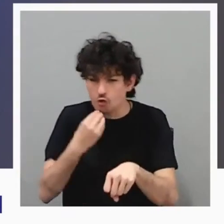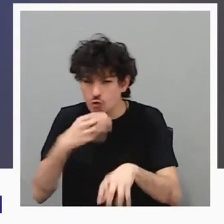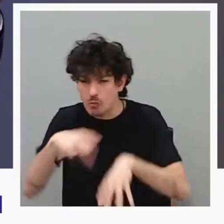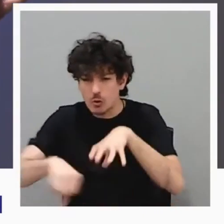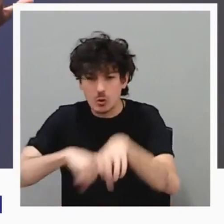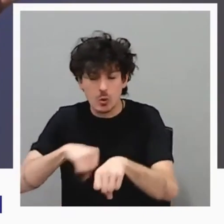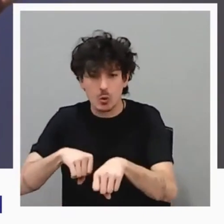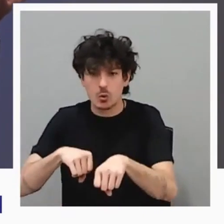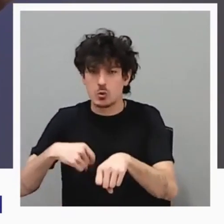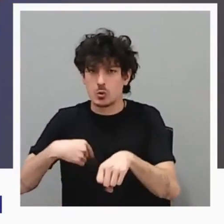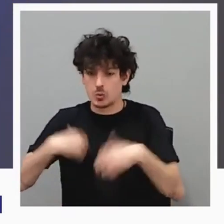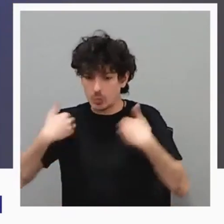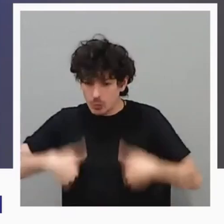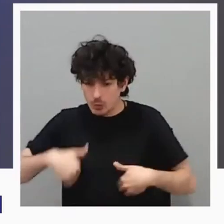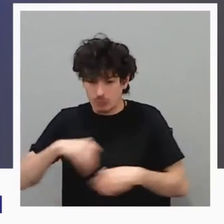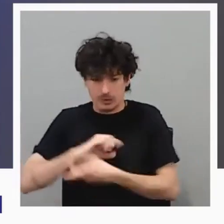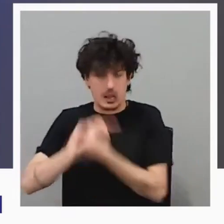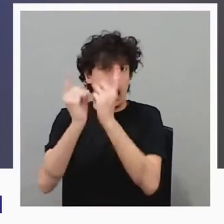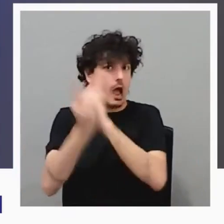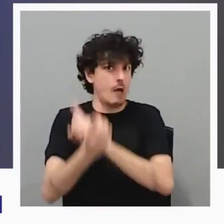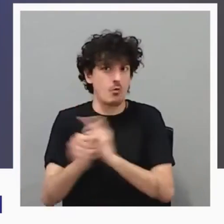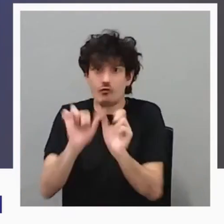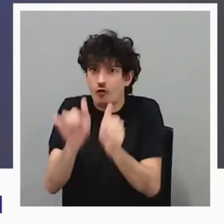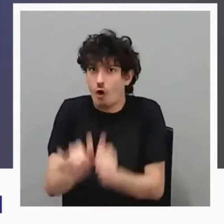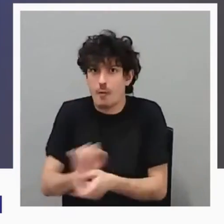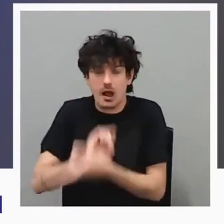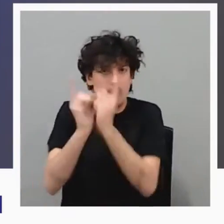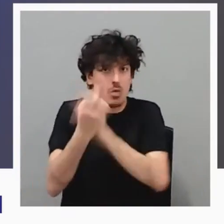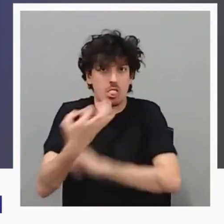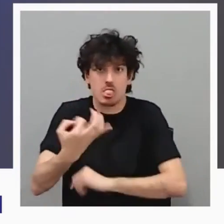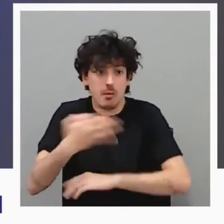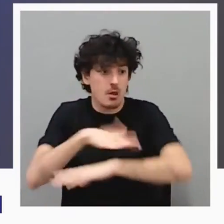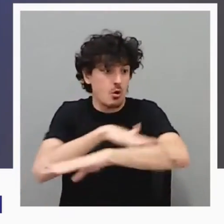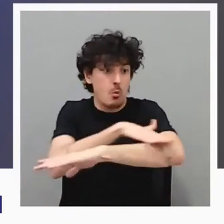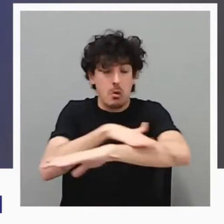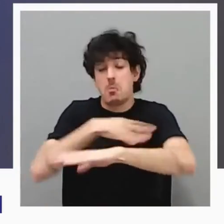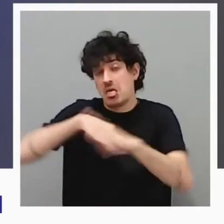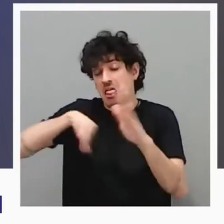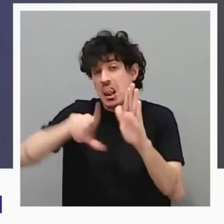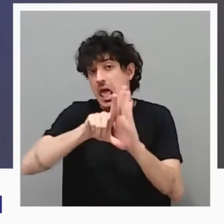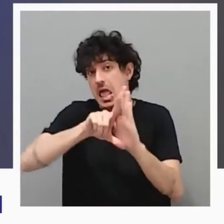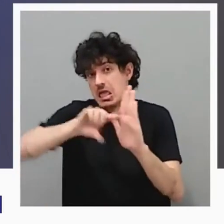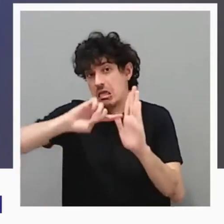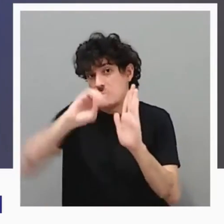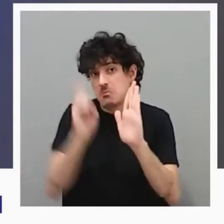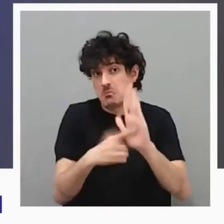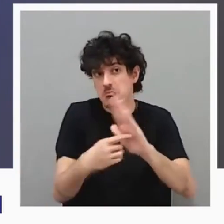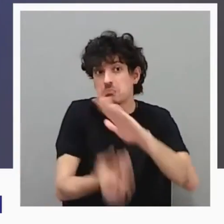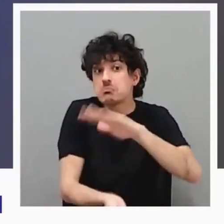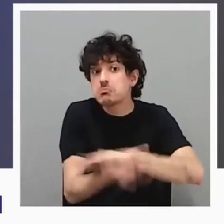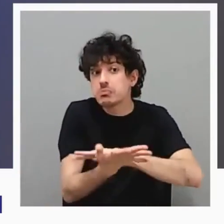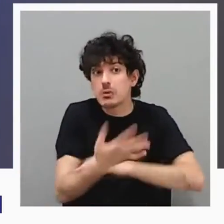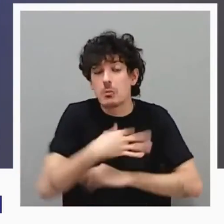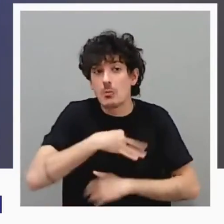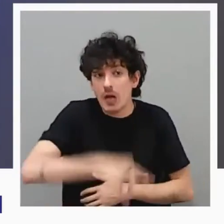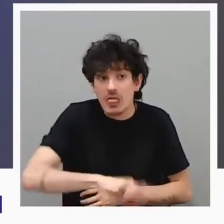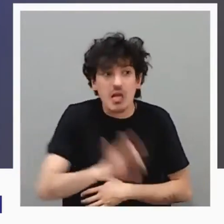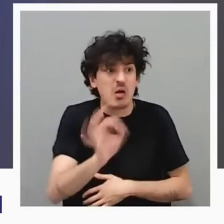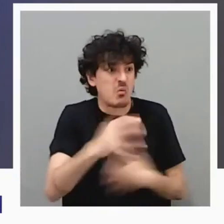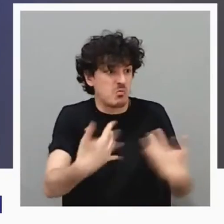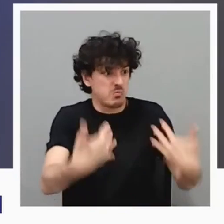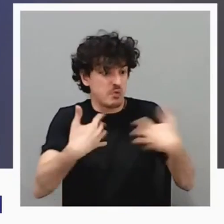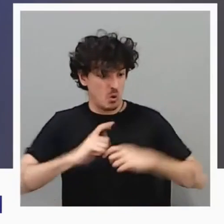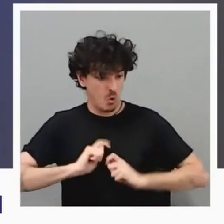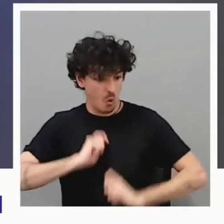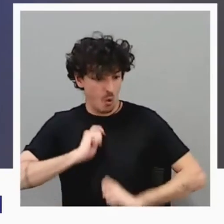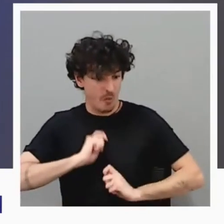hacer? Poner leyes que nos digan que hay que poner el aire a 27 o que nos recomienden que no llevemos corbata. En